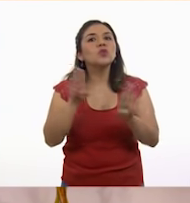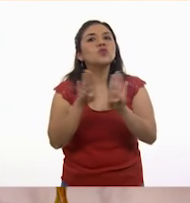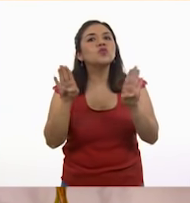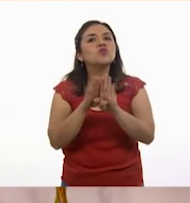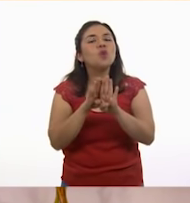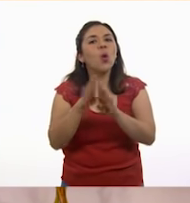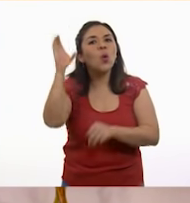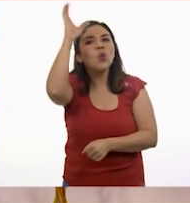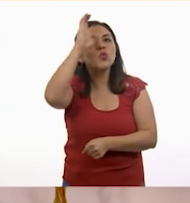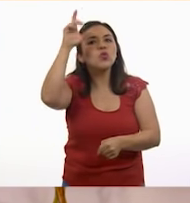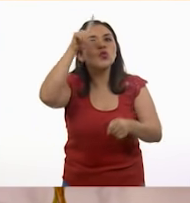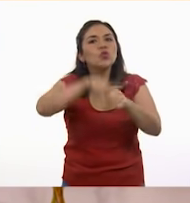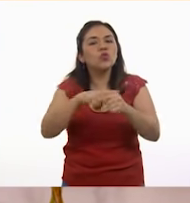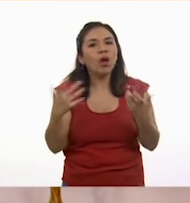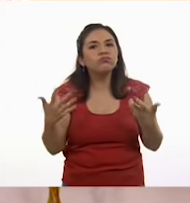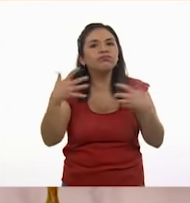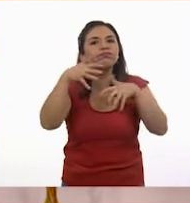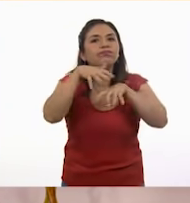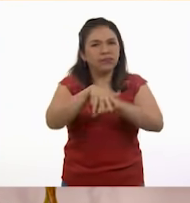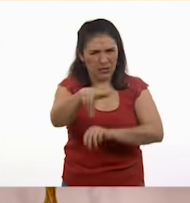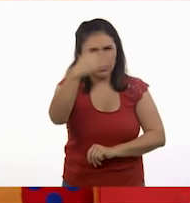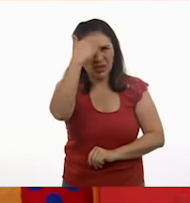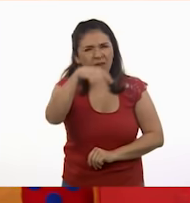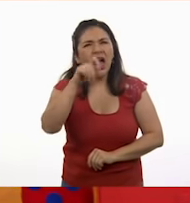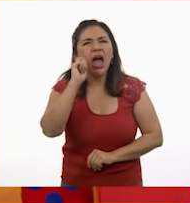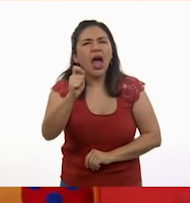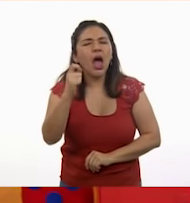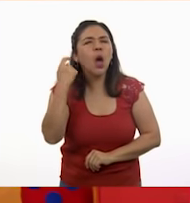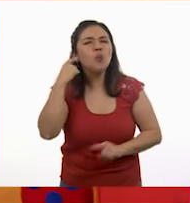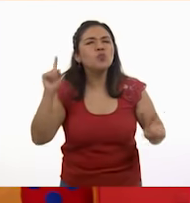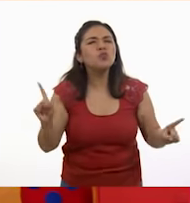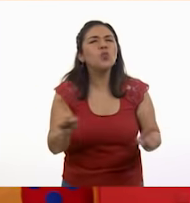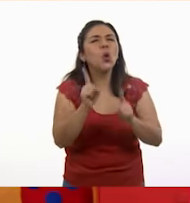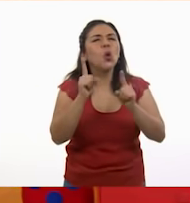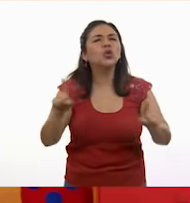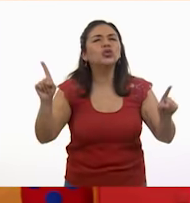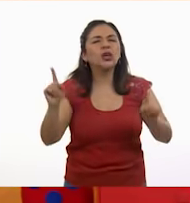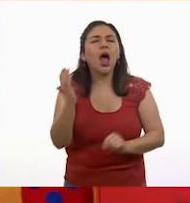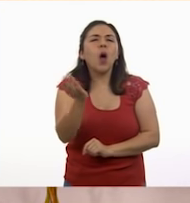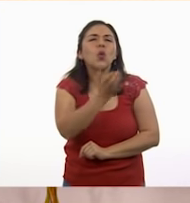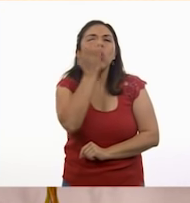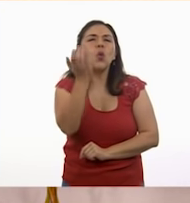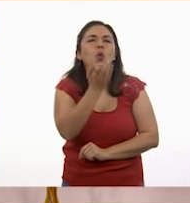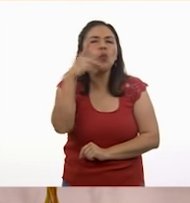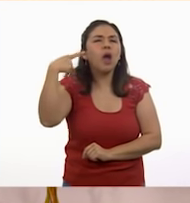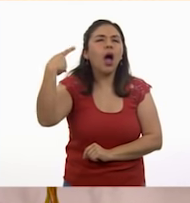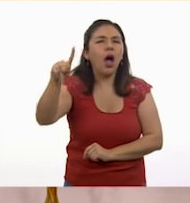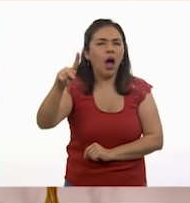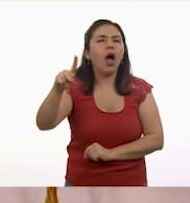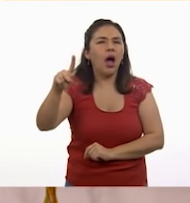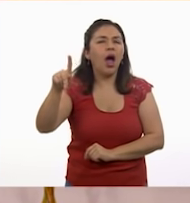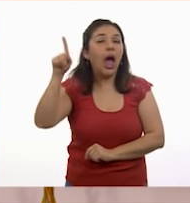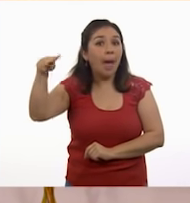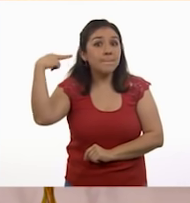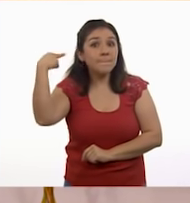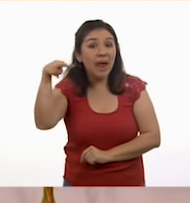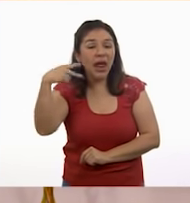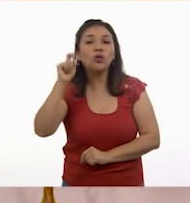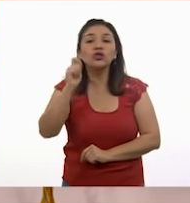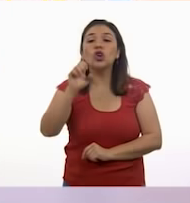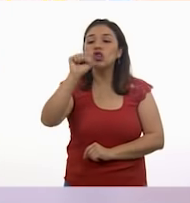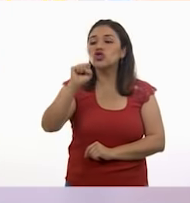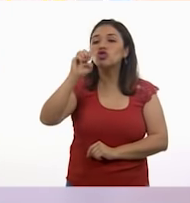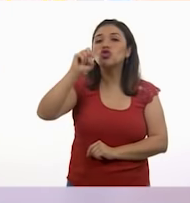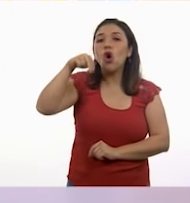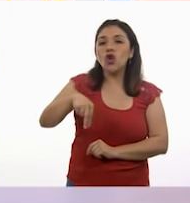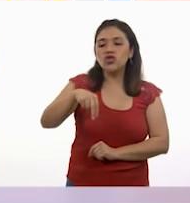sabes lo que es la música tradicional pizza si lo que es típico de cada estado bueno con jarocho el